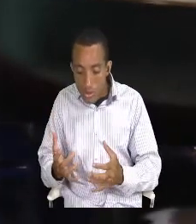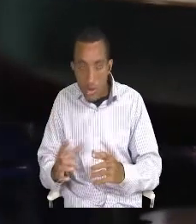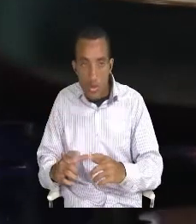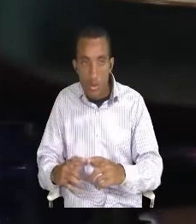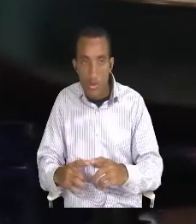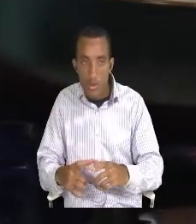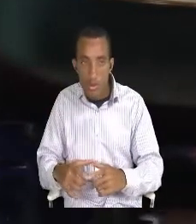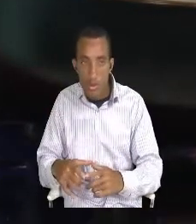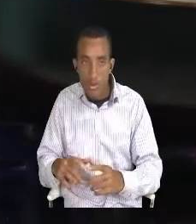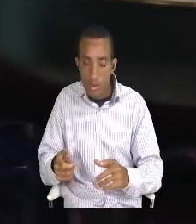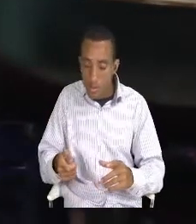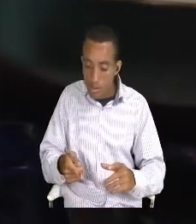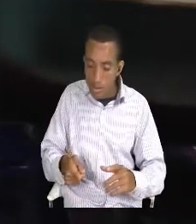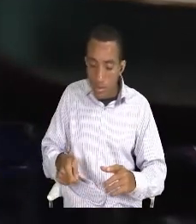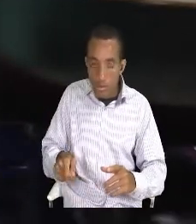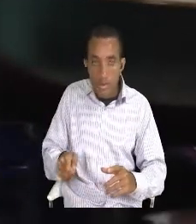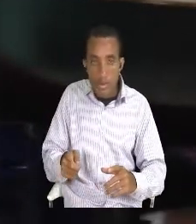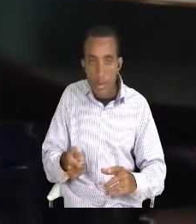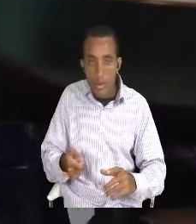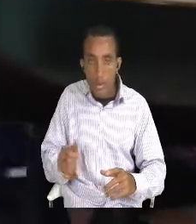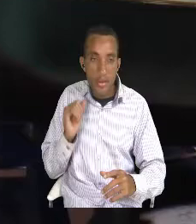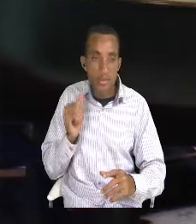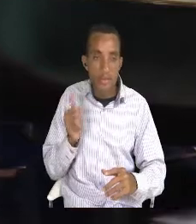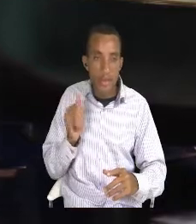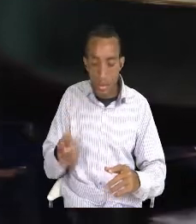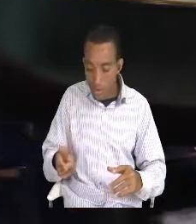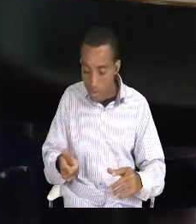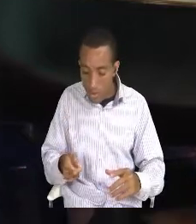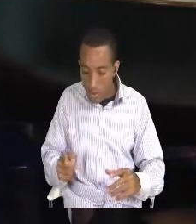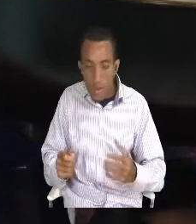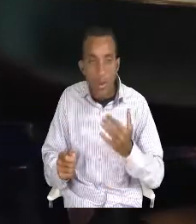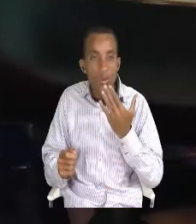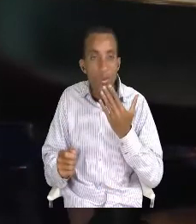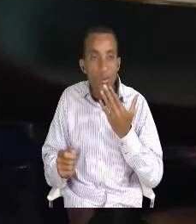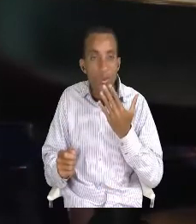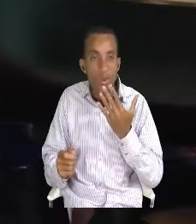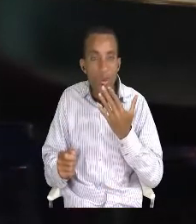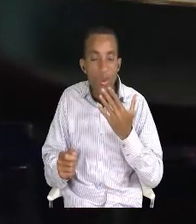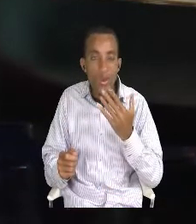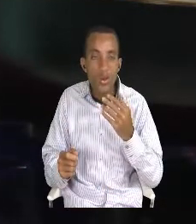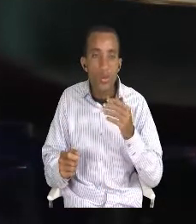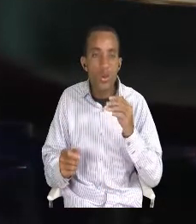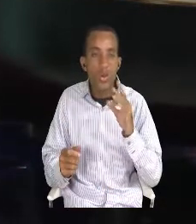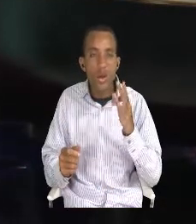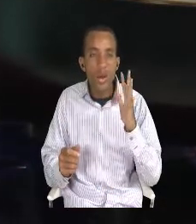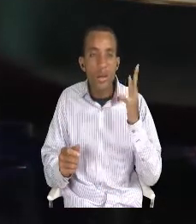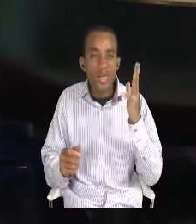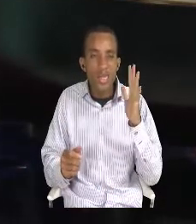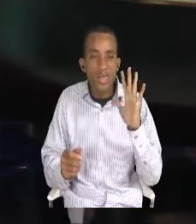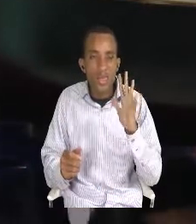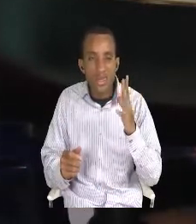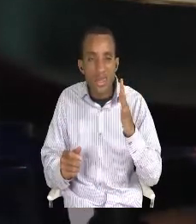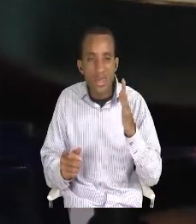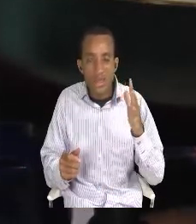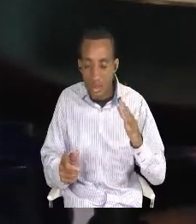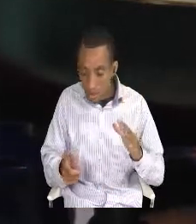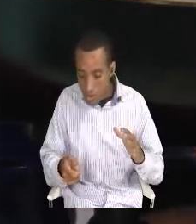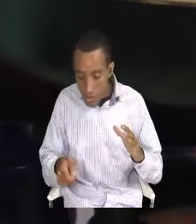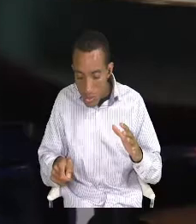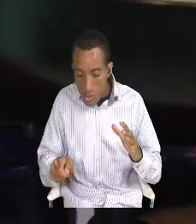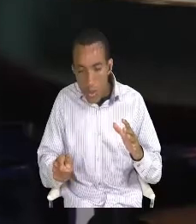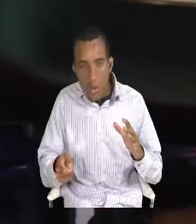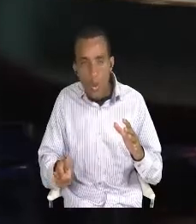van a caramelizar ellos mismos y van a dar un color doradito, como cuando se asa bien un filetico, y